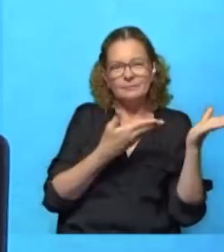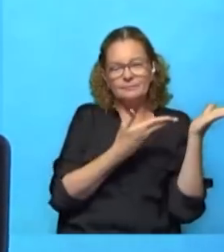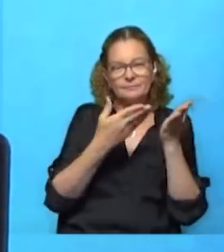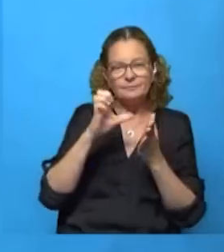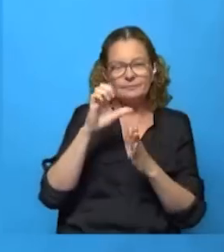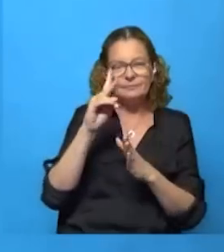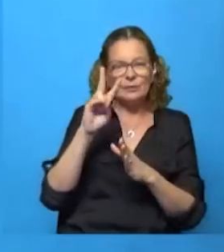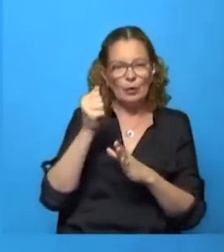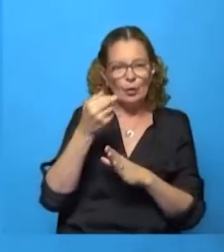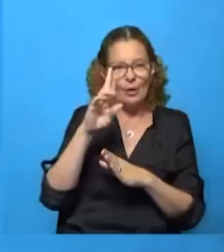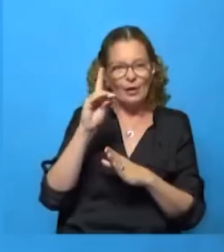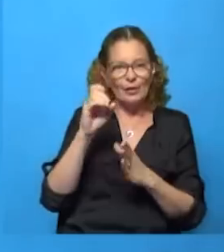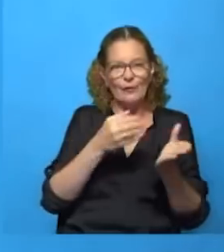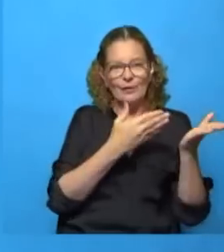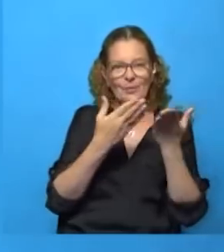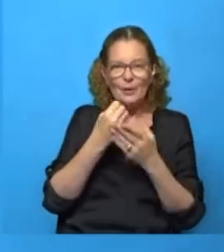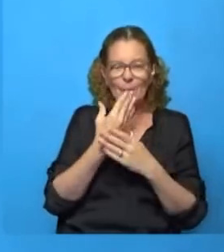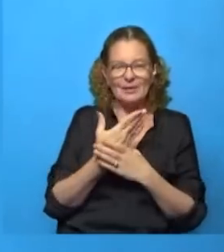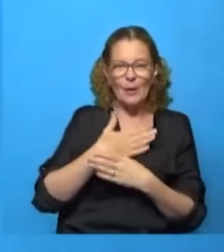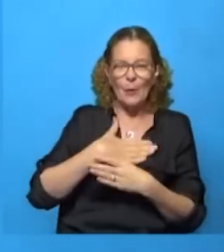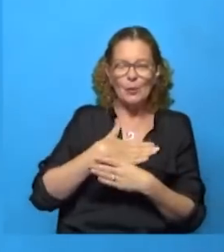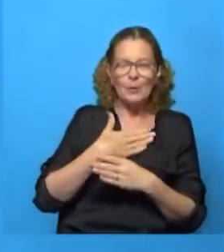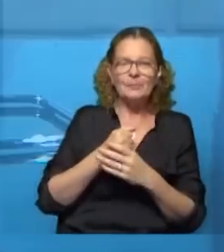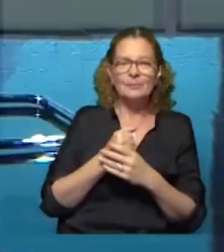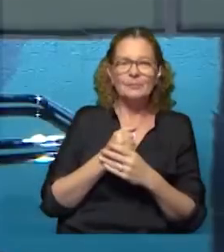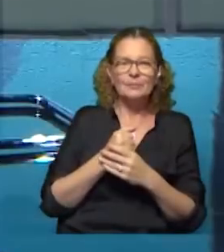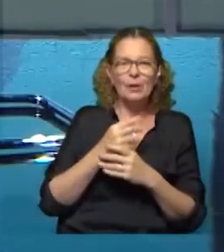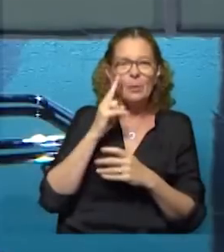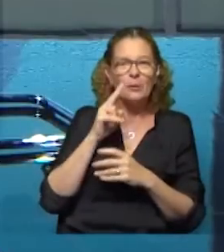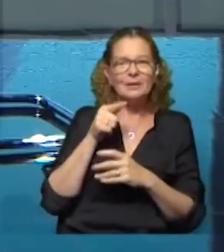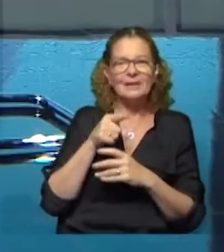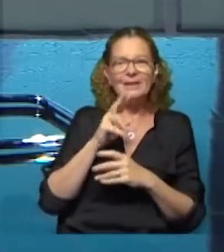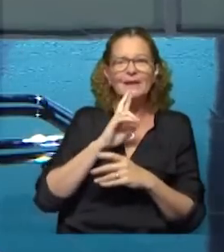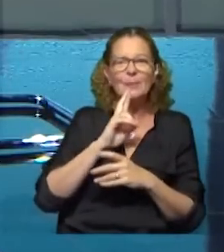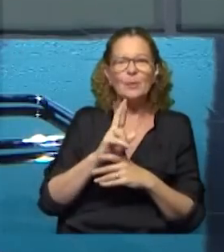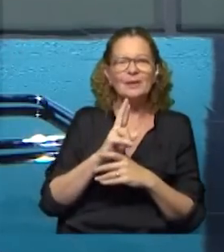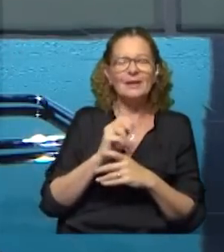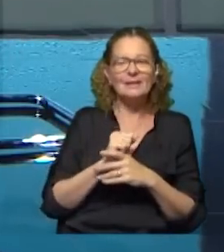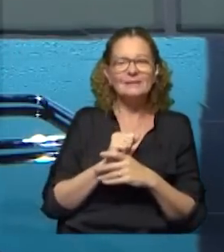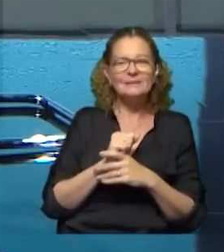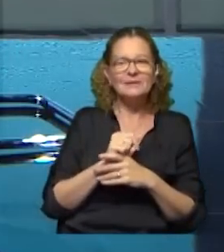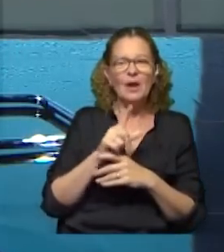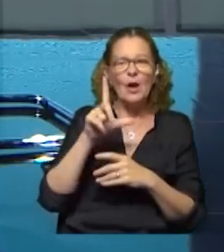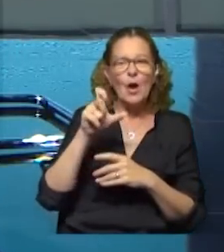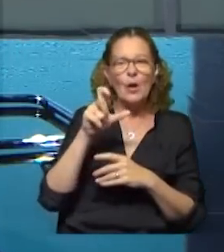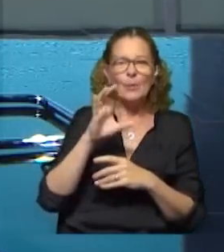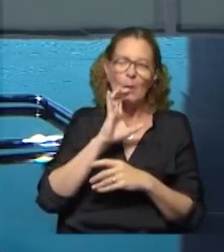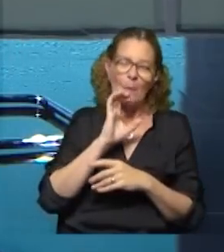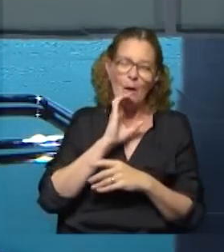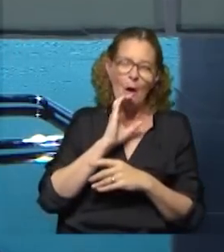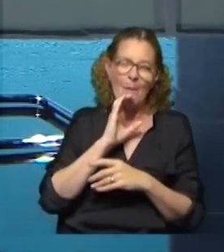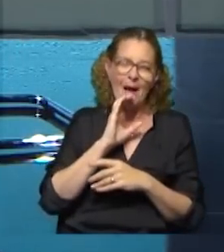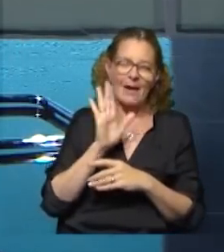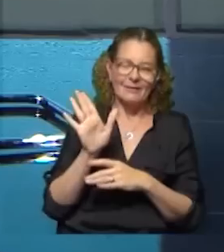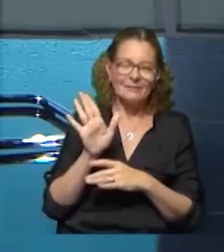botínelli Eduardo Cómo te va bienvenido Qué tal Cómo estás cómo viste a más Lia en estas respuestas bueno obviamente a modo de broma de humor